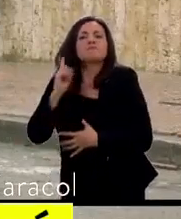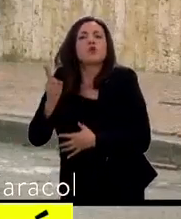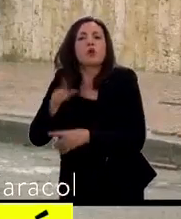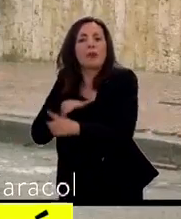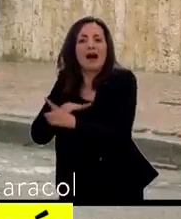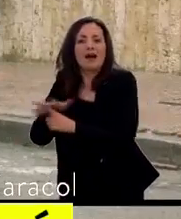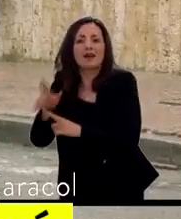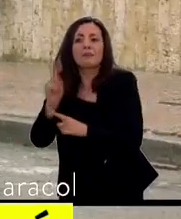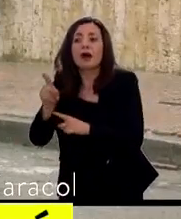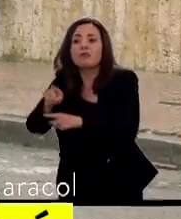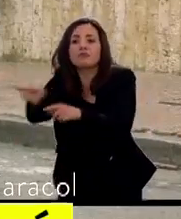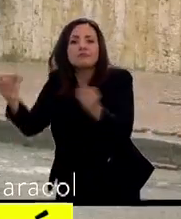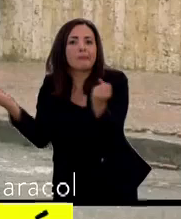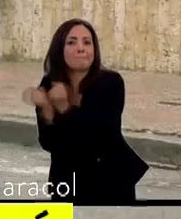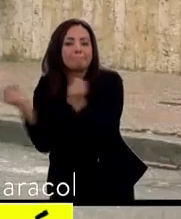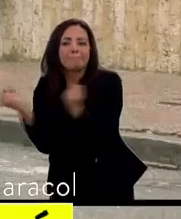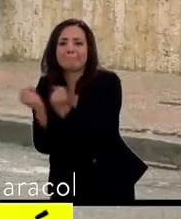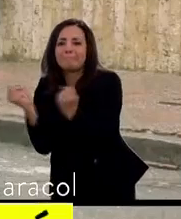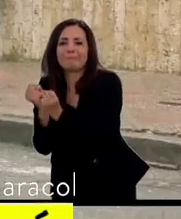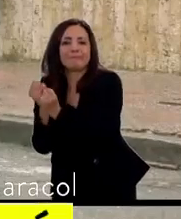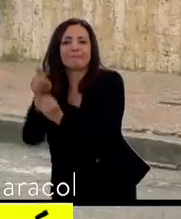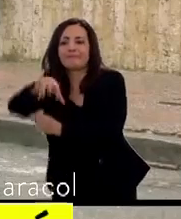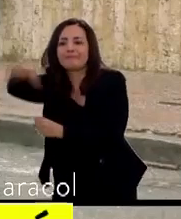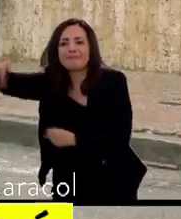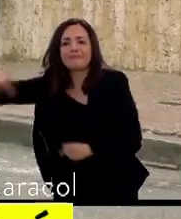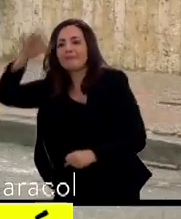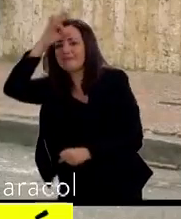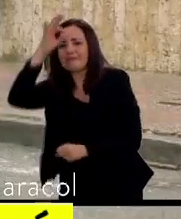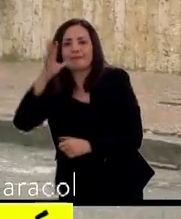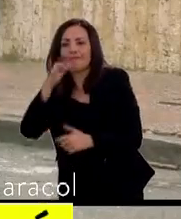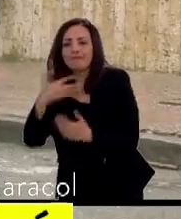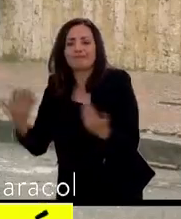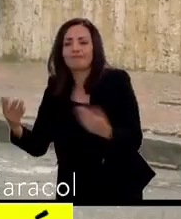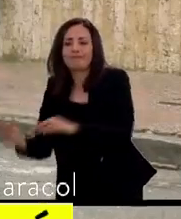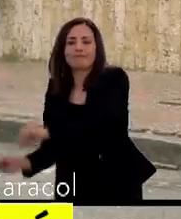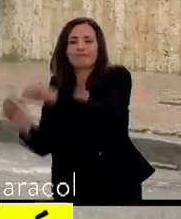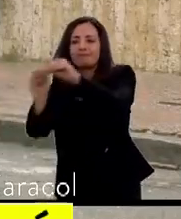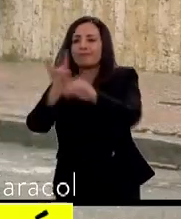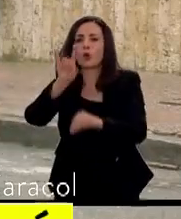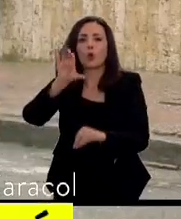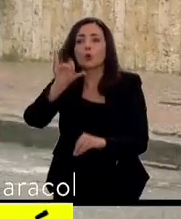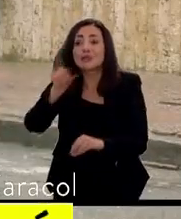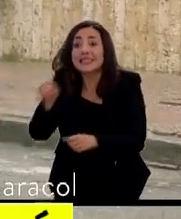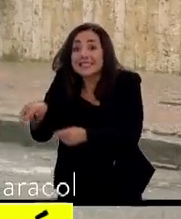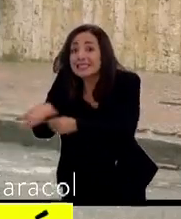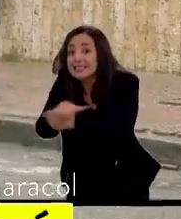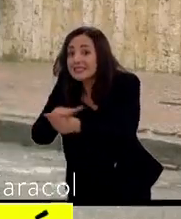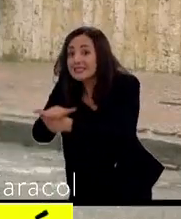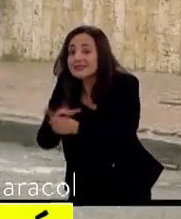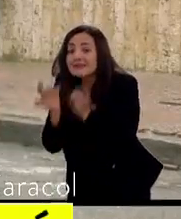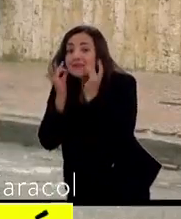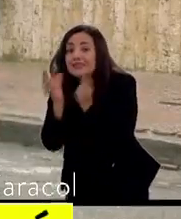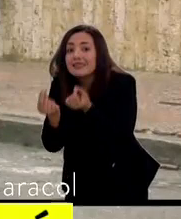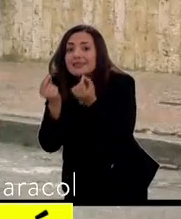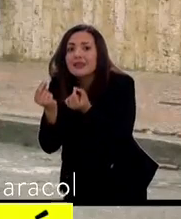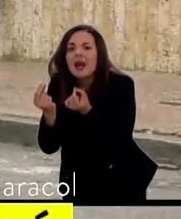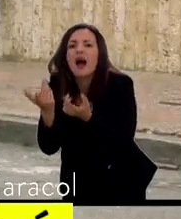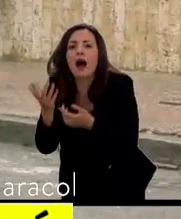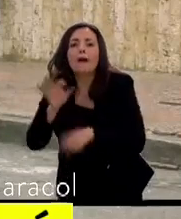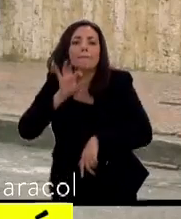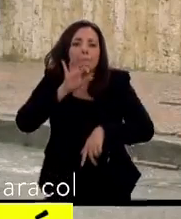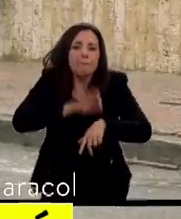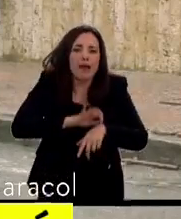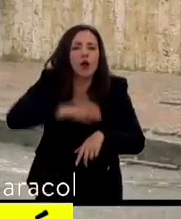colapso que hay precisamente en esta red de unidades, no han podido ser trasladados. Ante esta crítica situación, los médicos